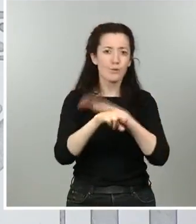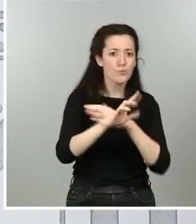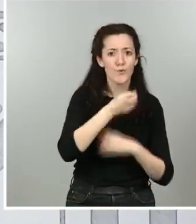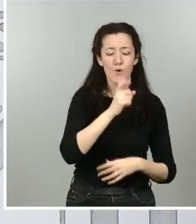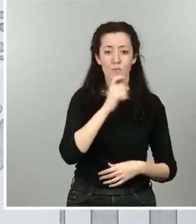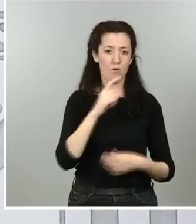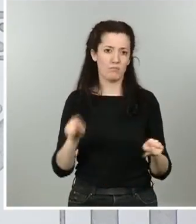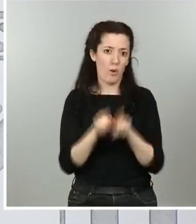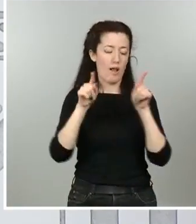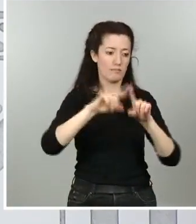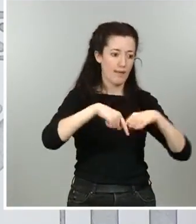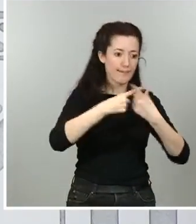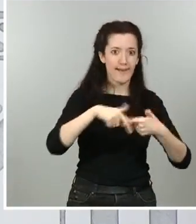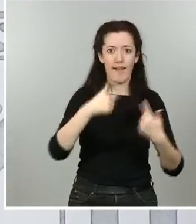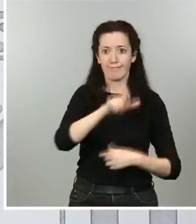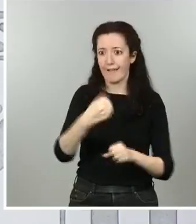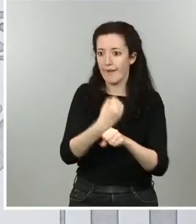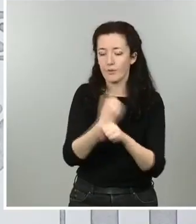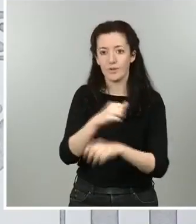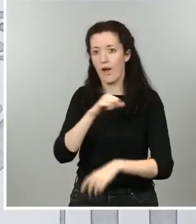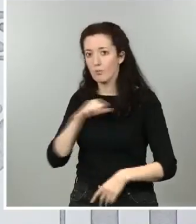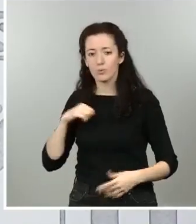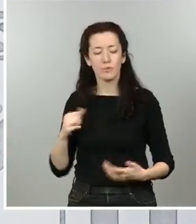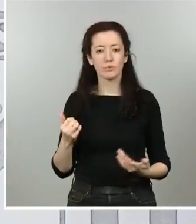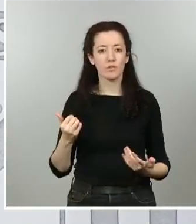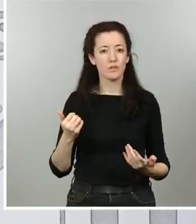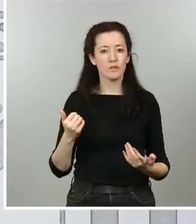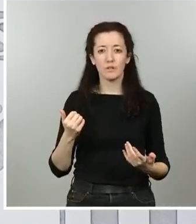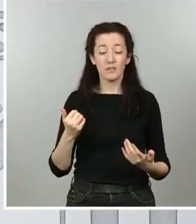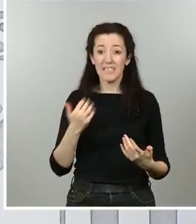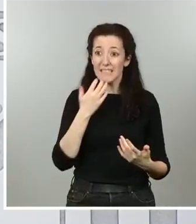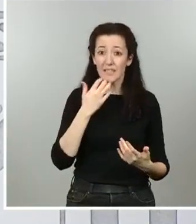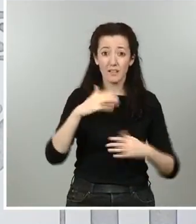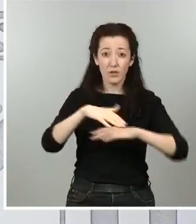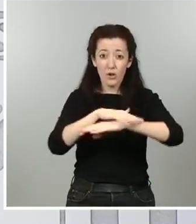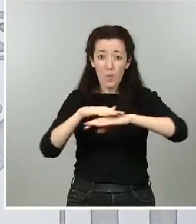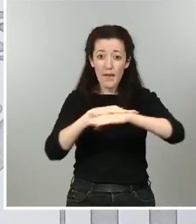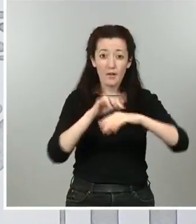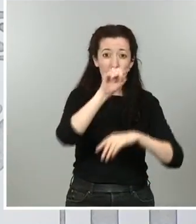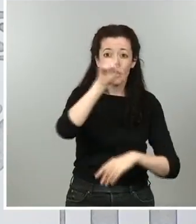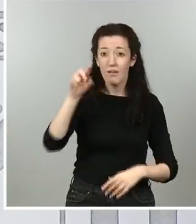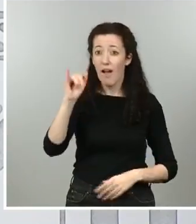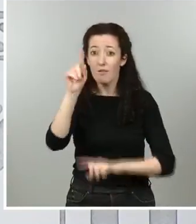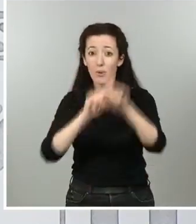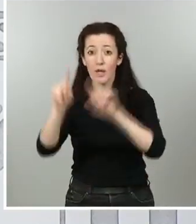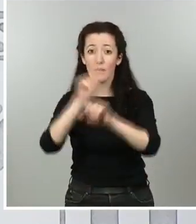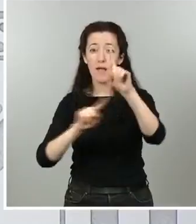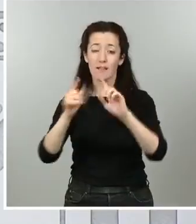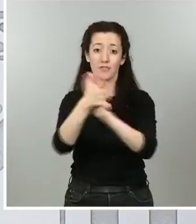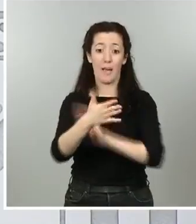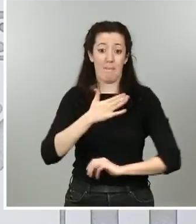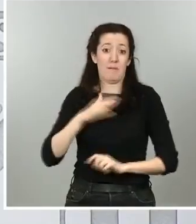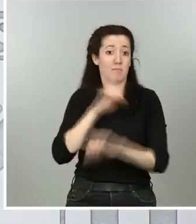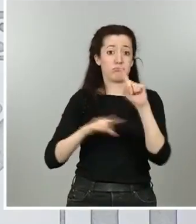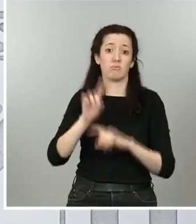autónomos, hace suya la máxima de que cualquier problema de cualquier administración es un problema que comparte en primera persona, porque